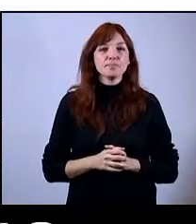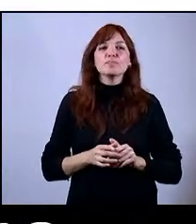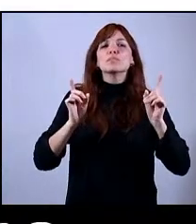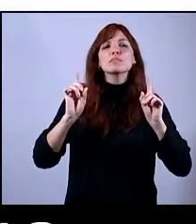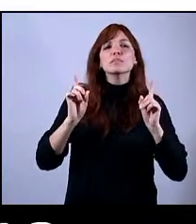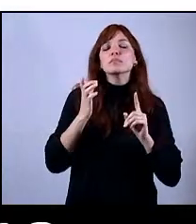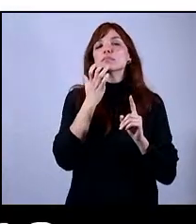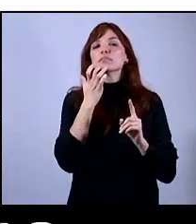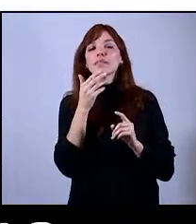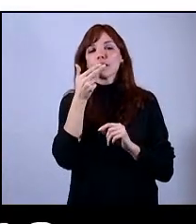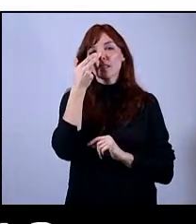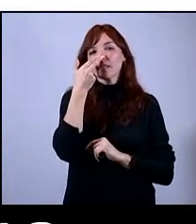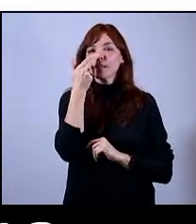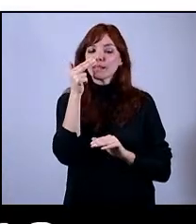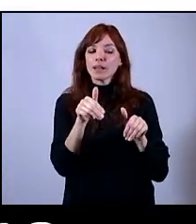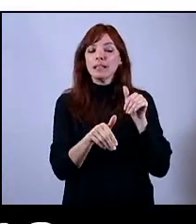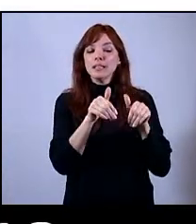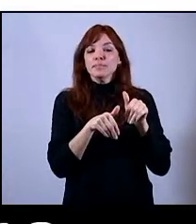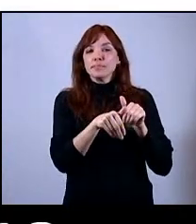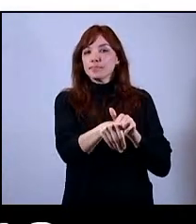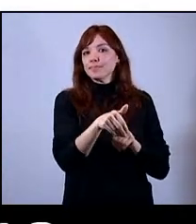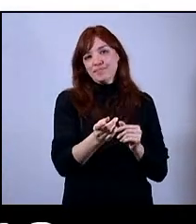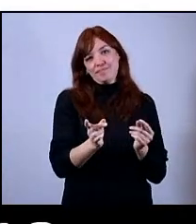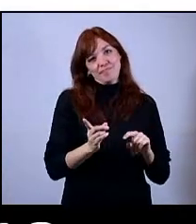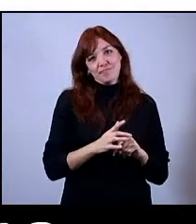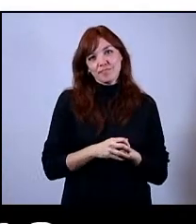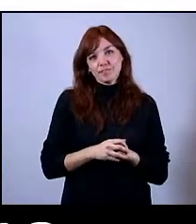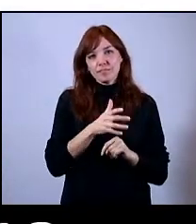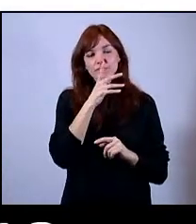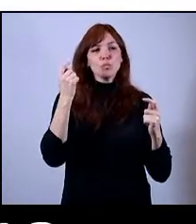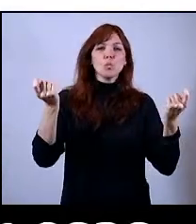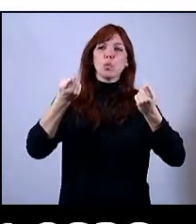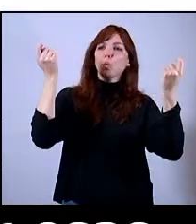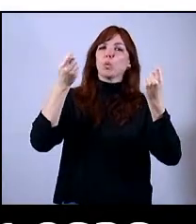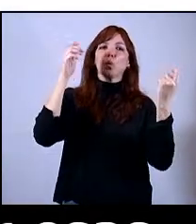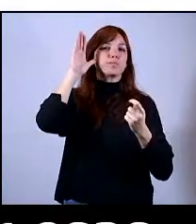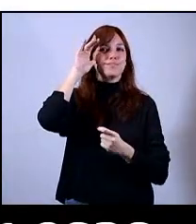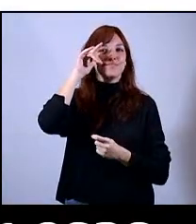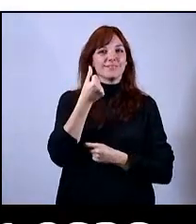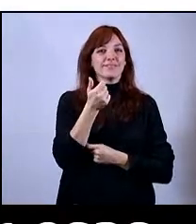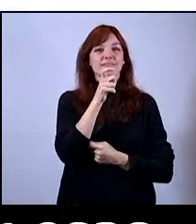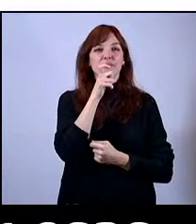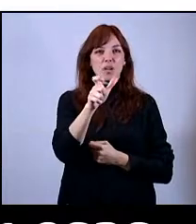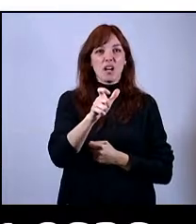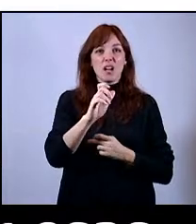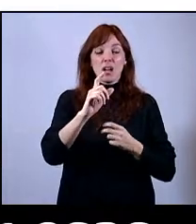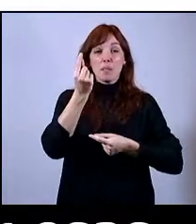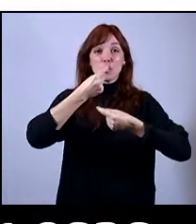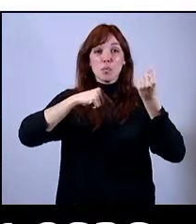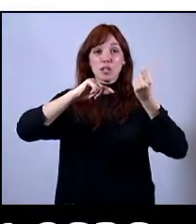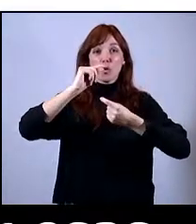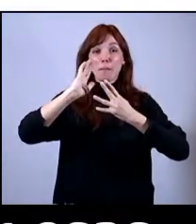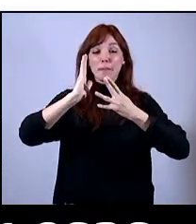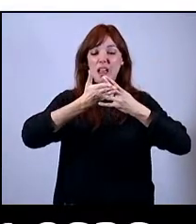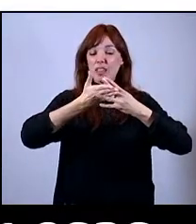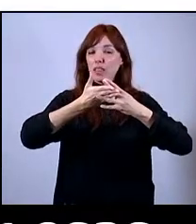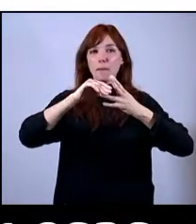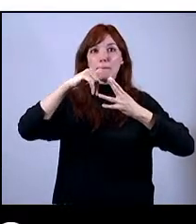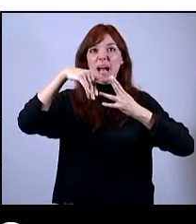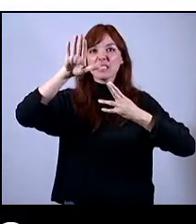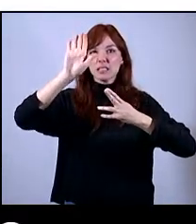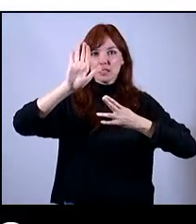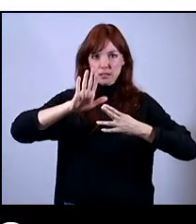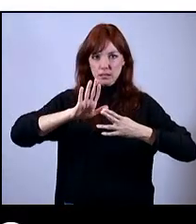hay elecciones sacar esas cantidades que son más de la mitad del presupuesto que teníamos para todo el